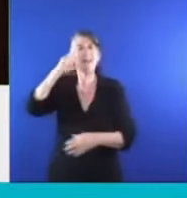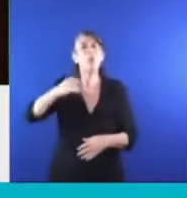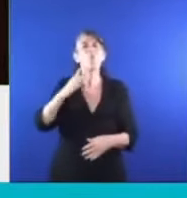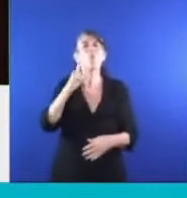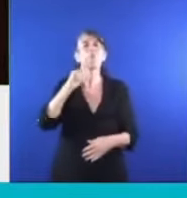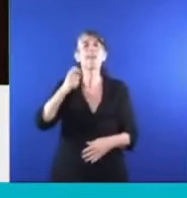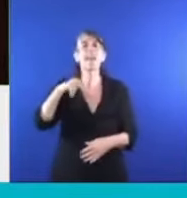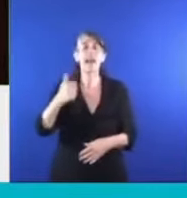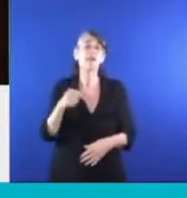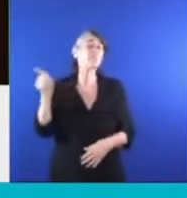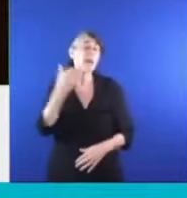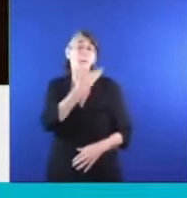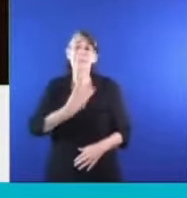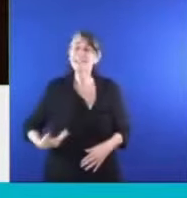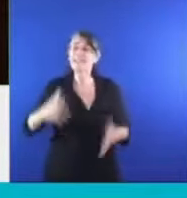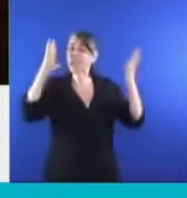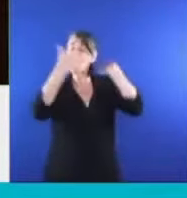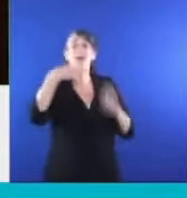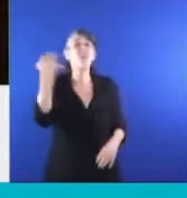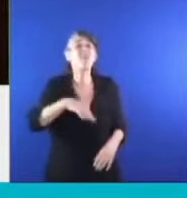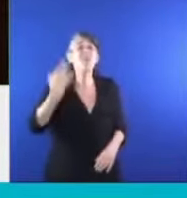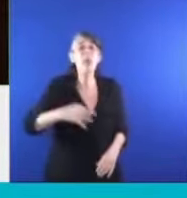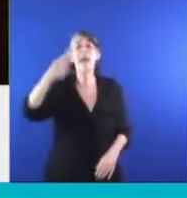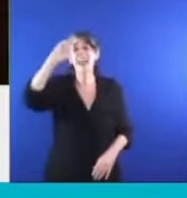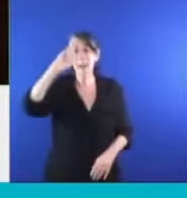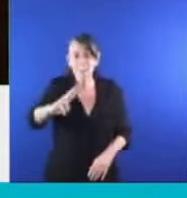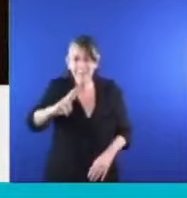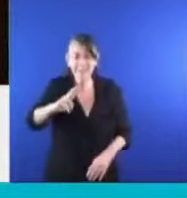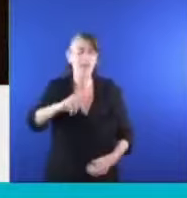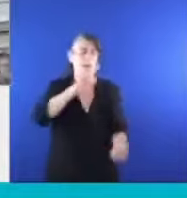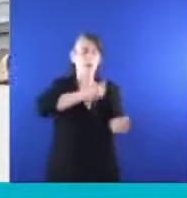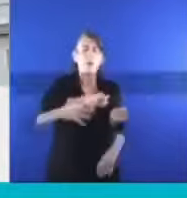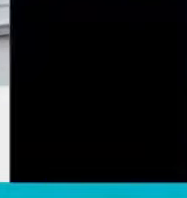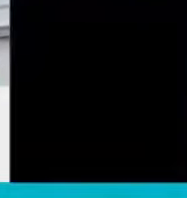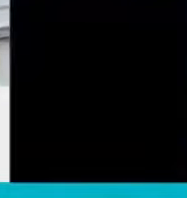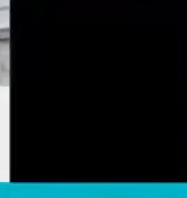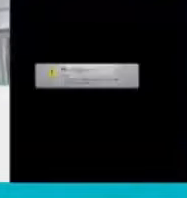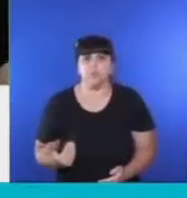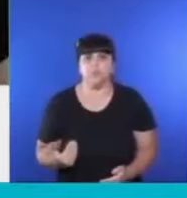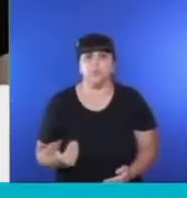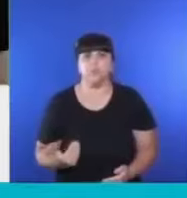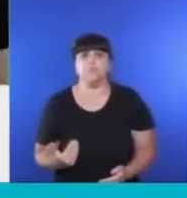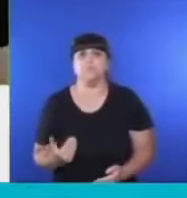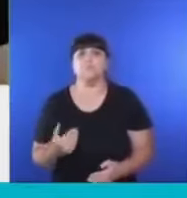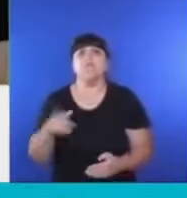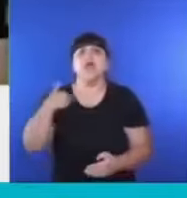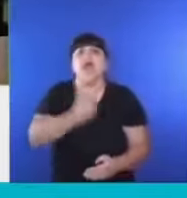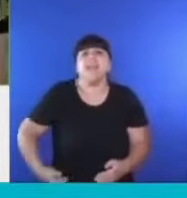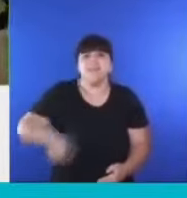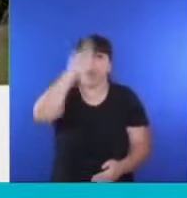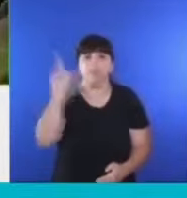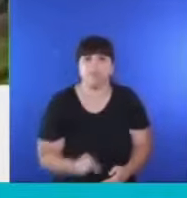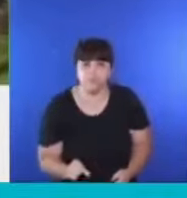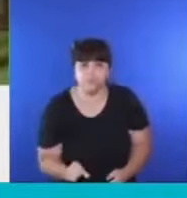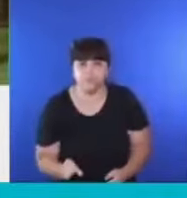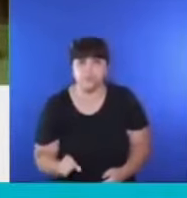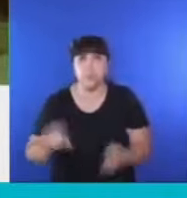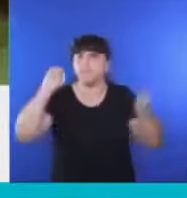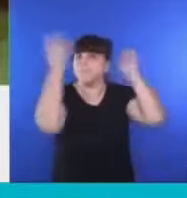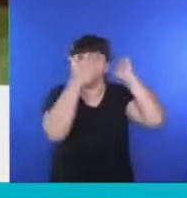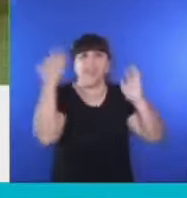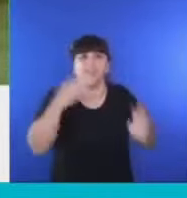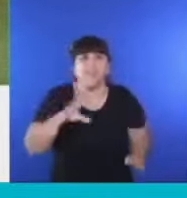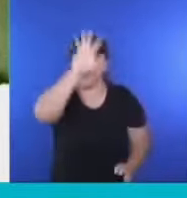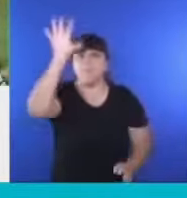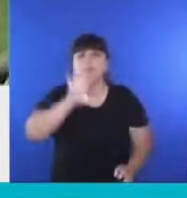mayorías, la división de poderes a los diputados, diputadas, senadores y senadoras. Argentina federal. Así que mi ley debe respetar